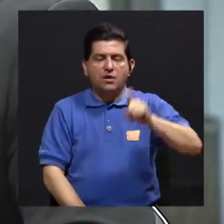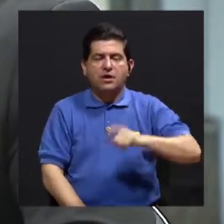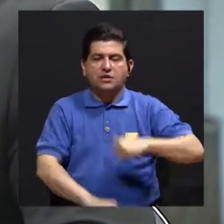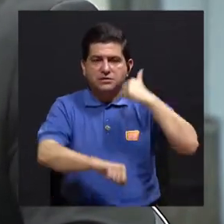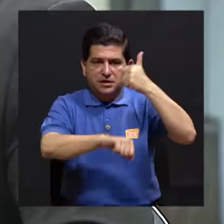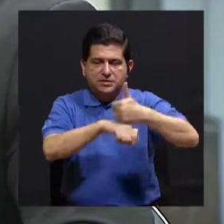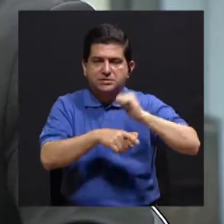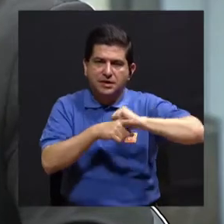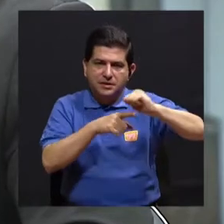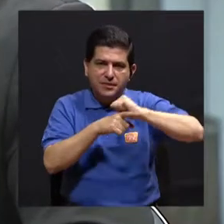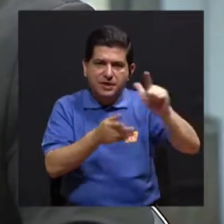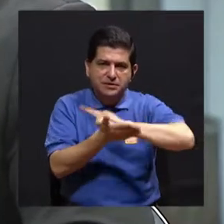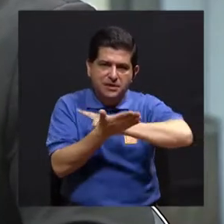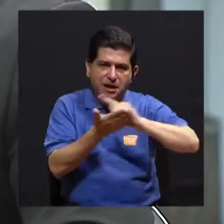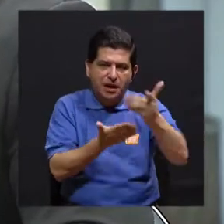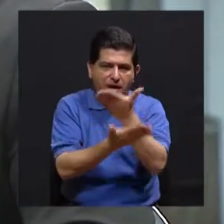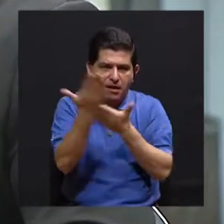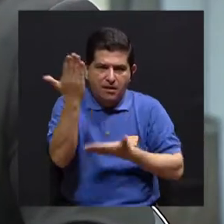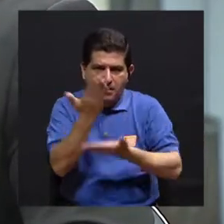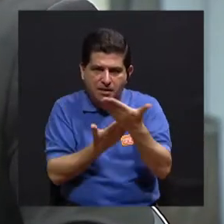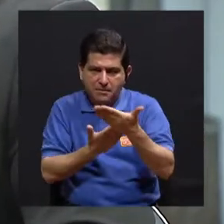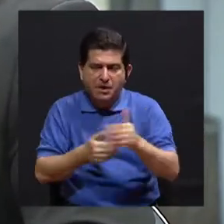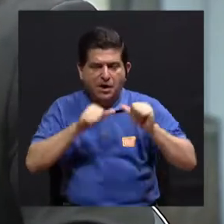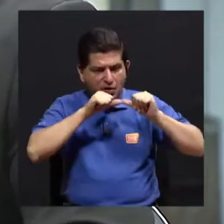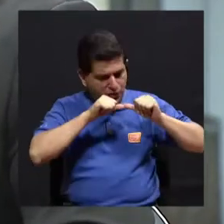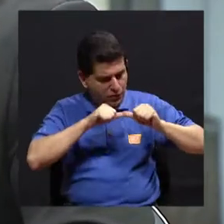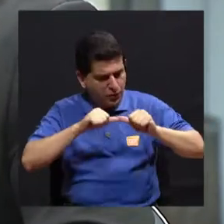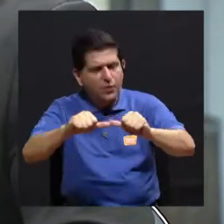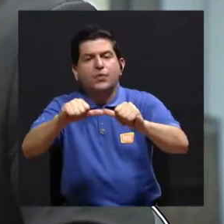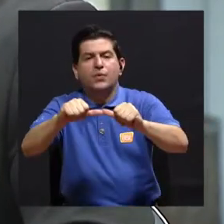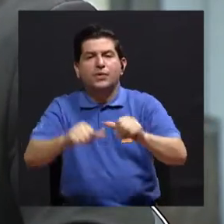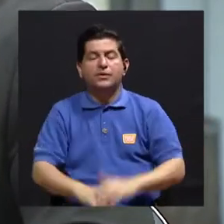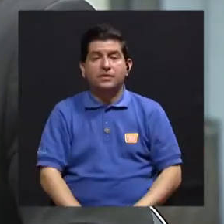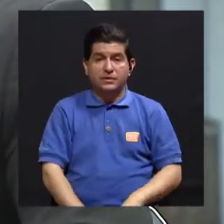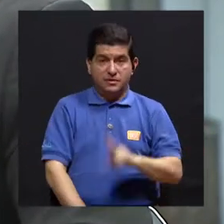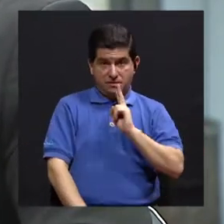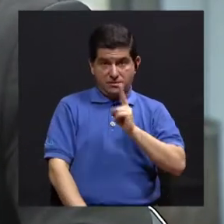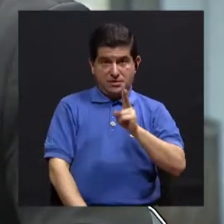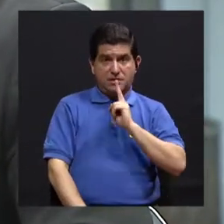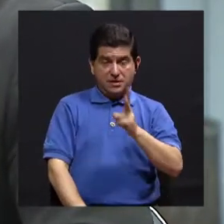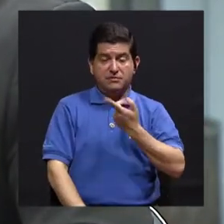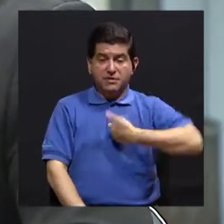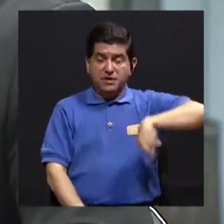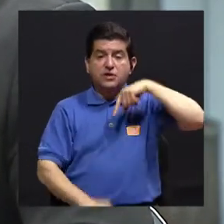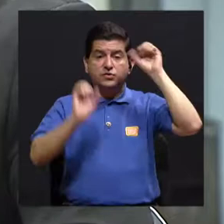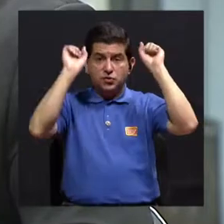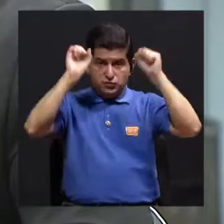tienen que instaurar estas prácticas de lavado de manos de manera constante para que efectivamente pues